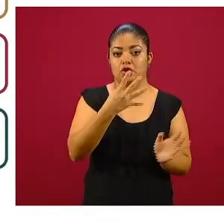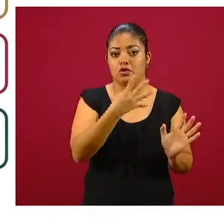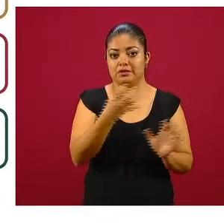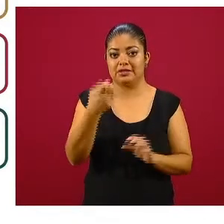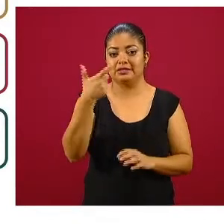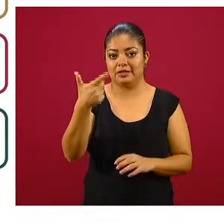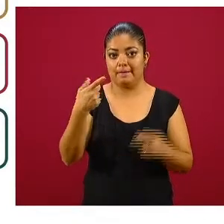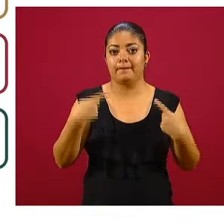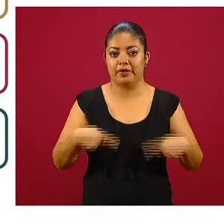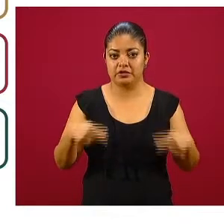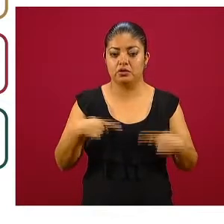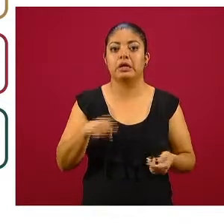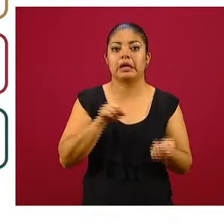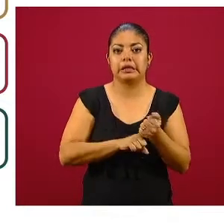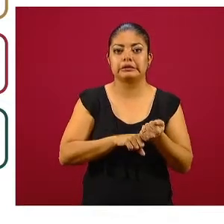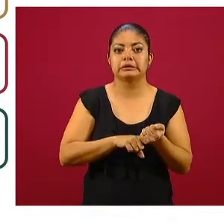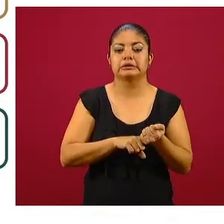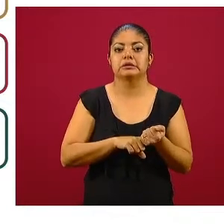personas